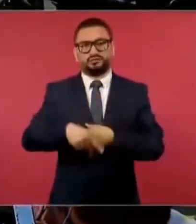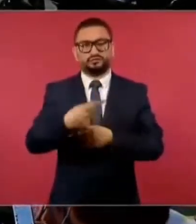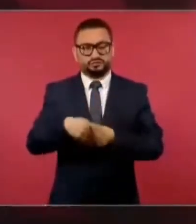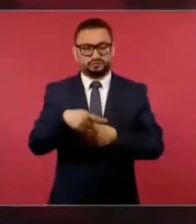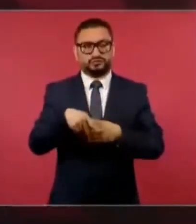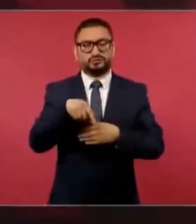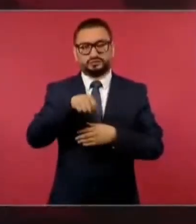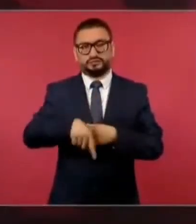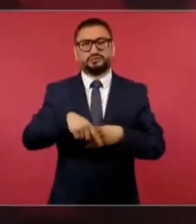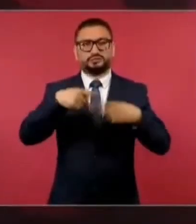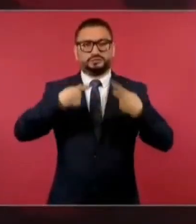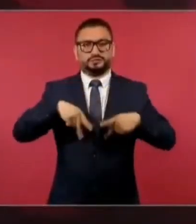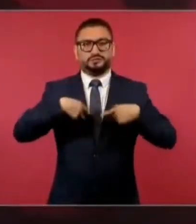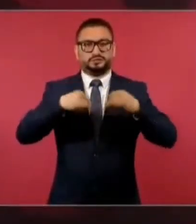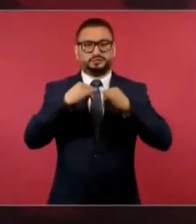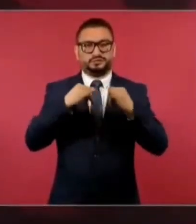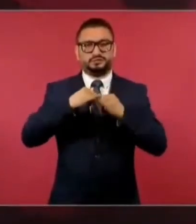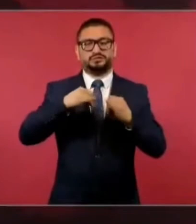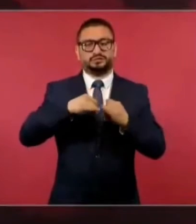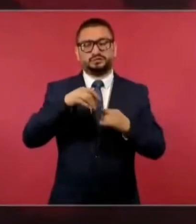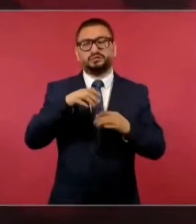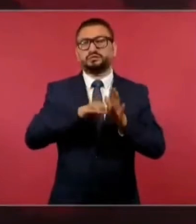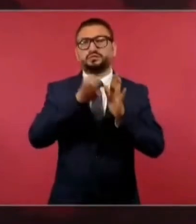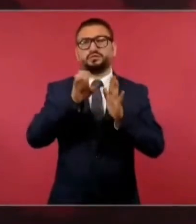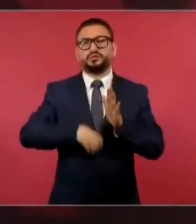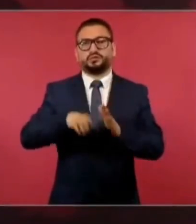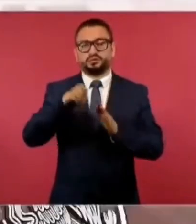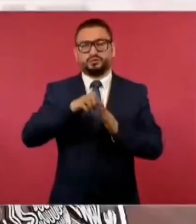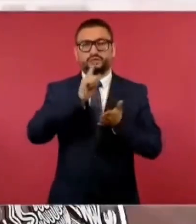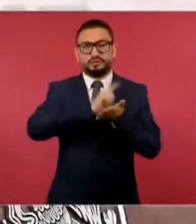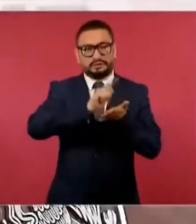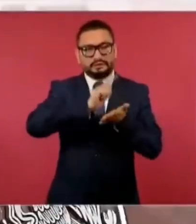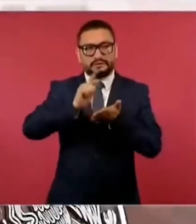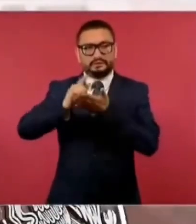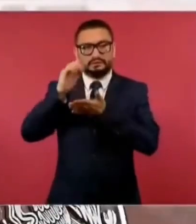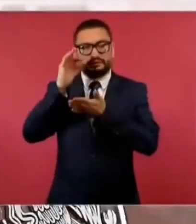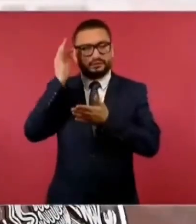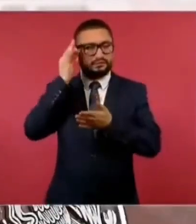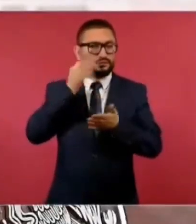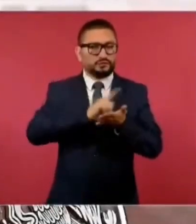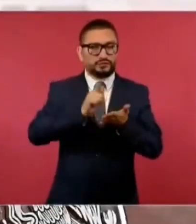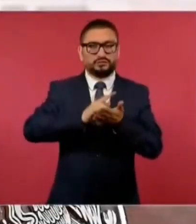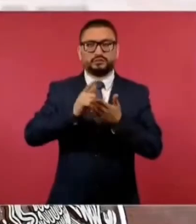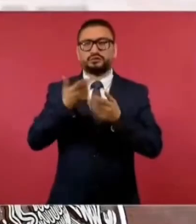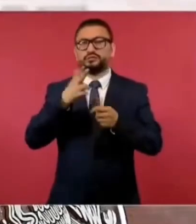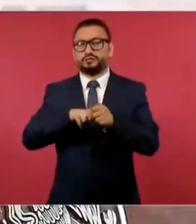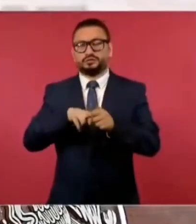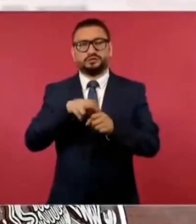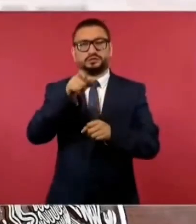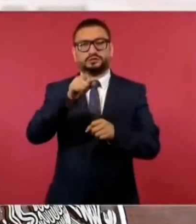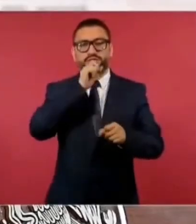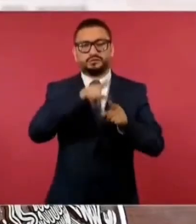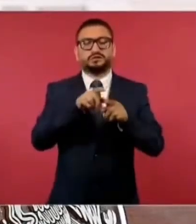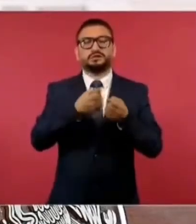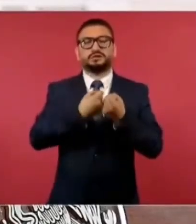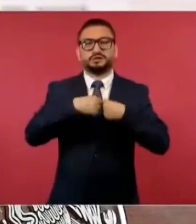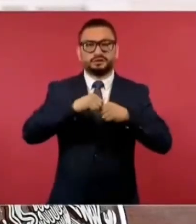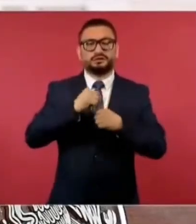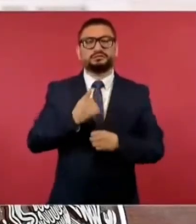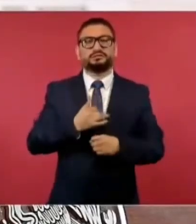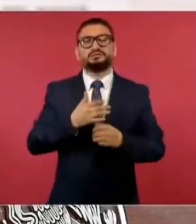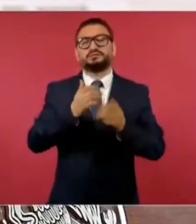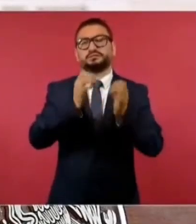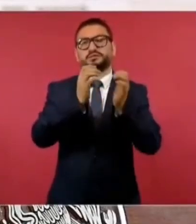realizados por las propias instituciones, en casos, por ejemplo, de higiene y limpieza, la limpieza de los hospitales. En el IMSS, en el ISSSTE se hace de